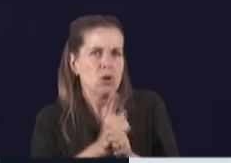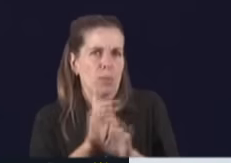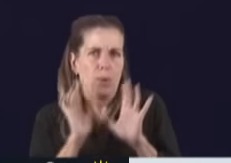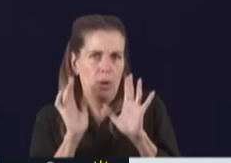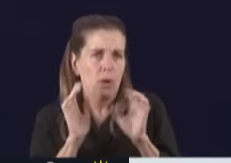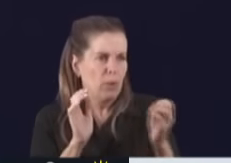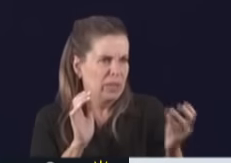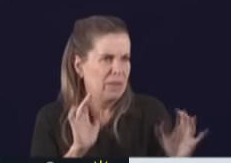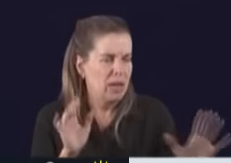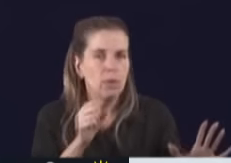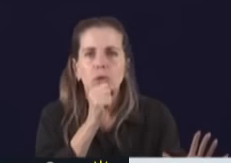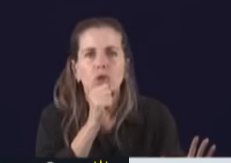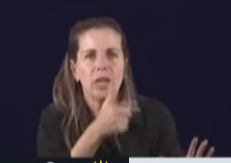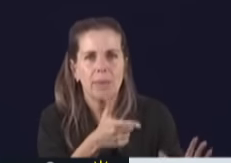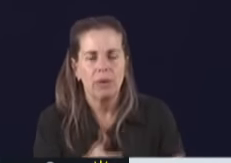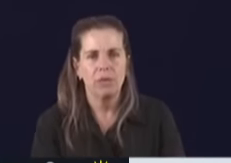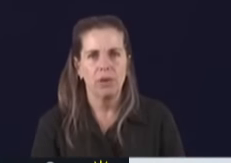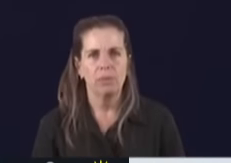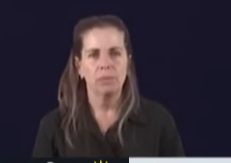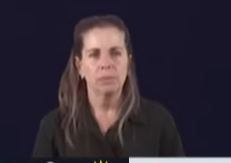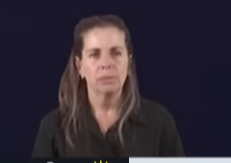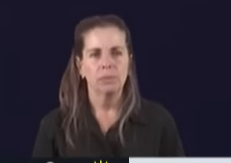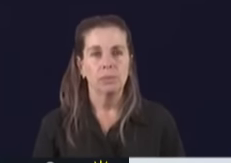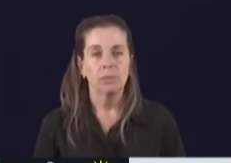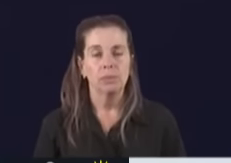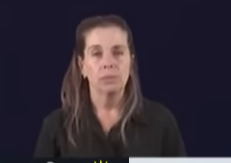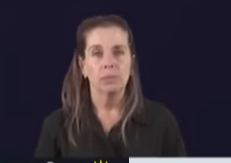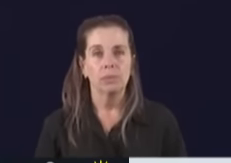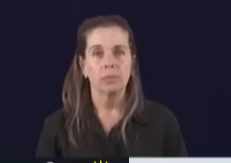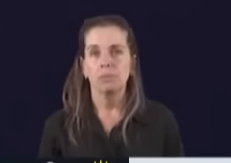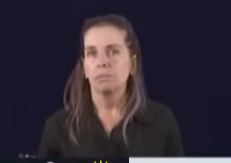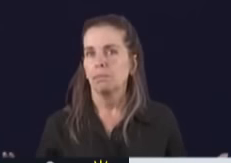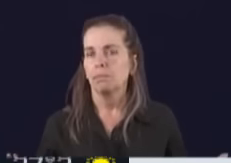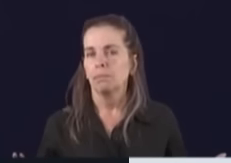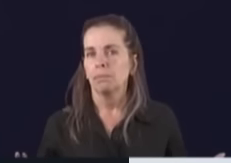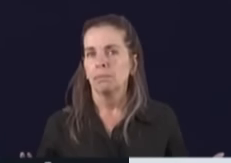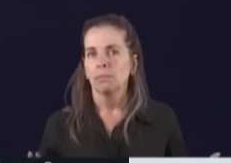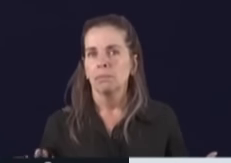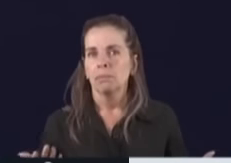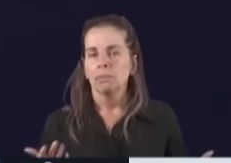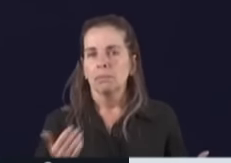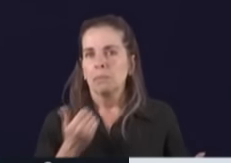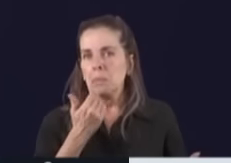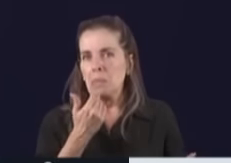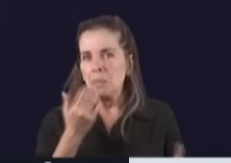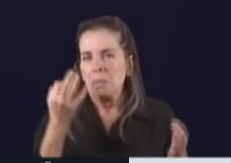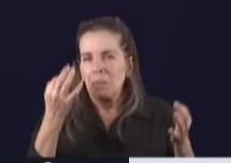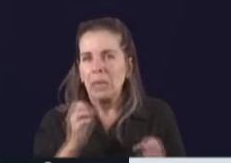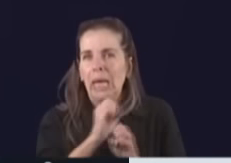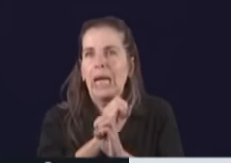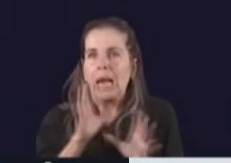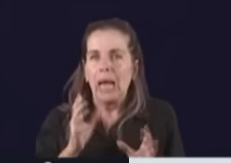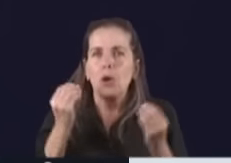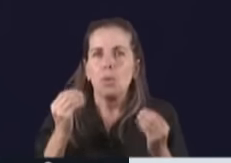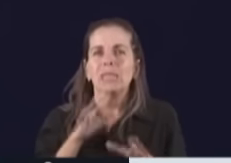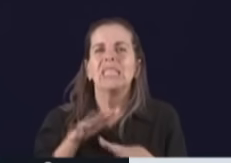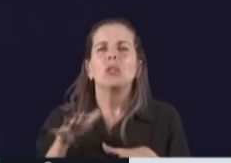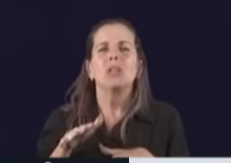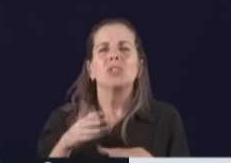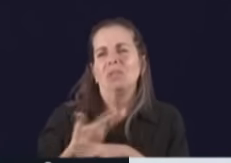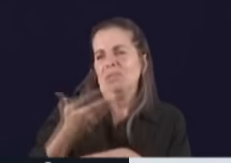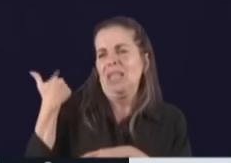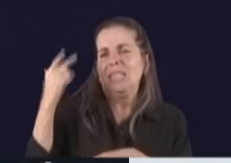bien, pero... Correcto, pero no tenemos el detalle de la operación, por lo tanto no podemos hablar sobre cosas